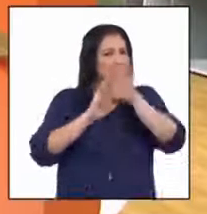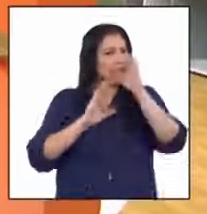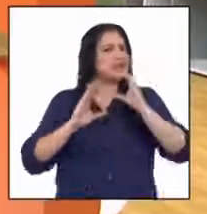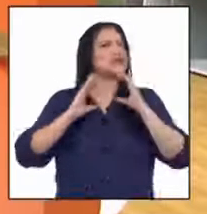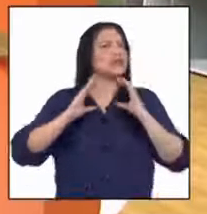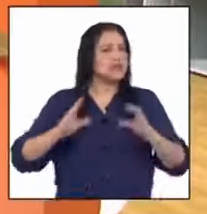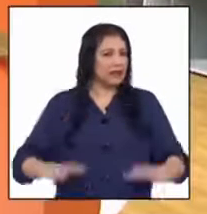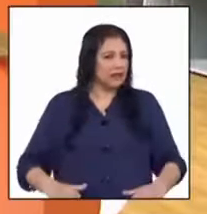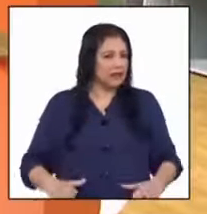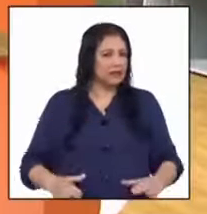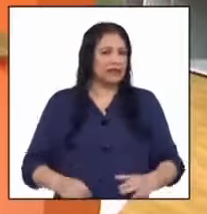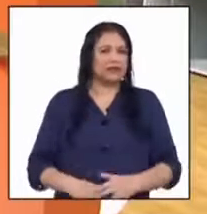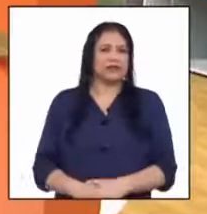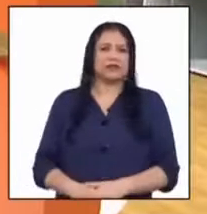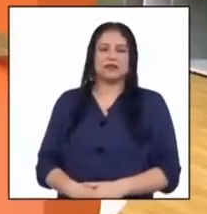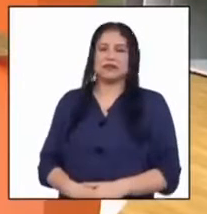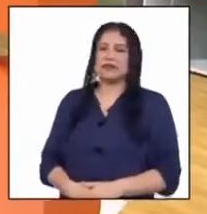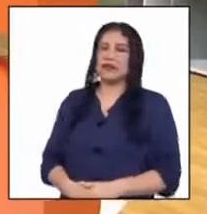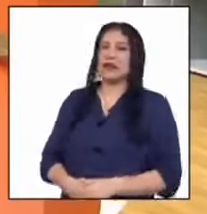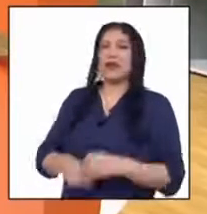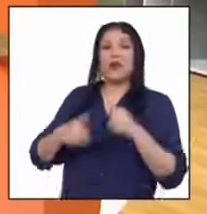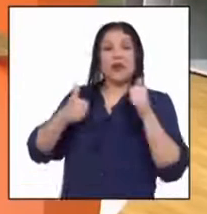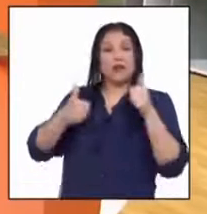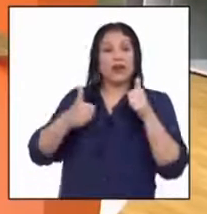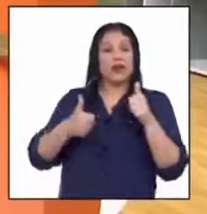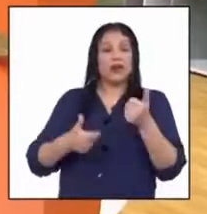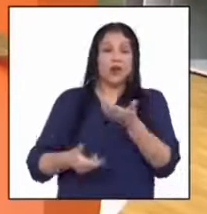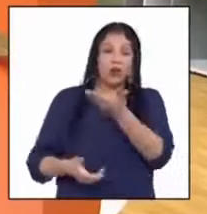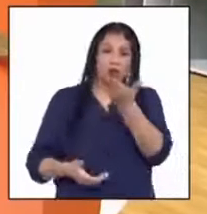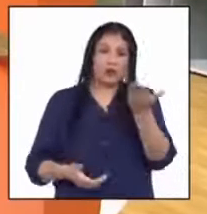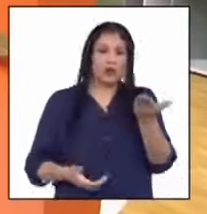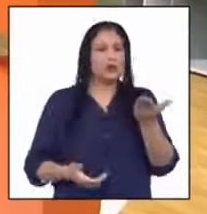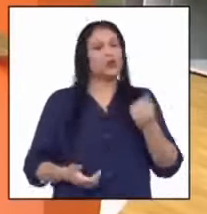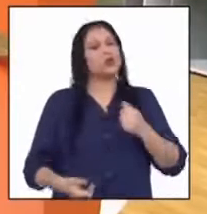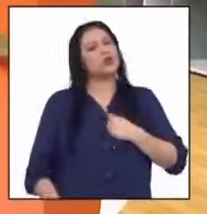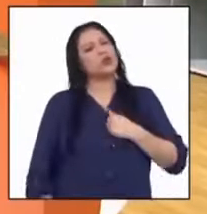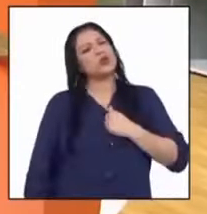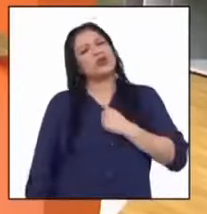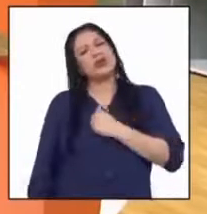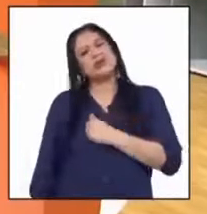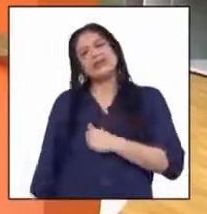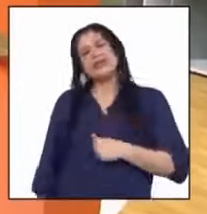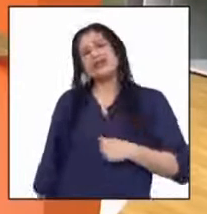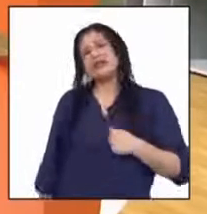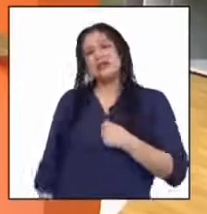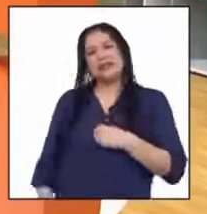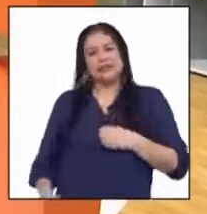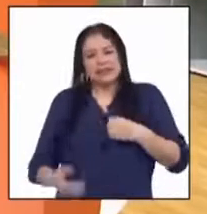Bueno, chicas y chicos, estamos lamentablemente llegando a la parte final